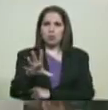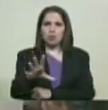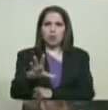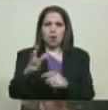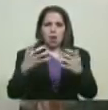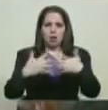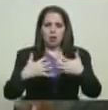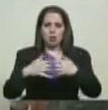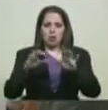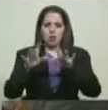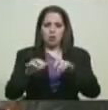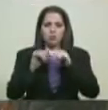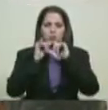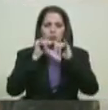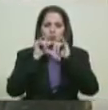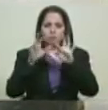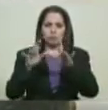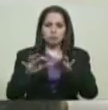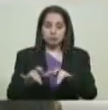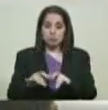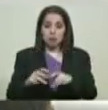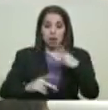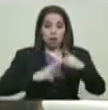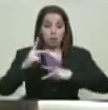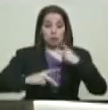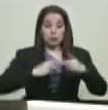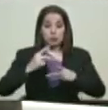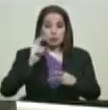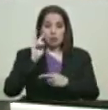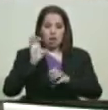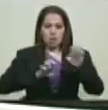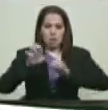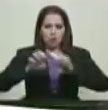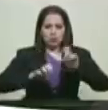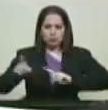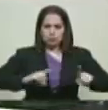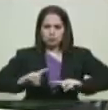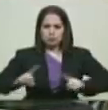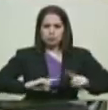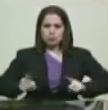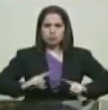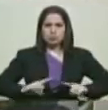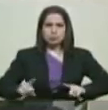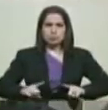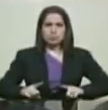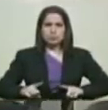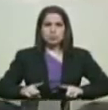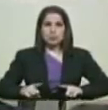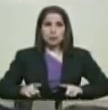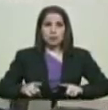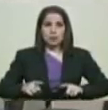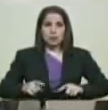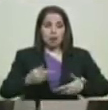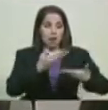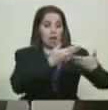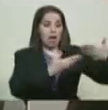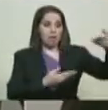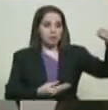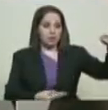Cómputos y se procede a hacer una auditoría en caliente entre el